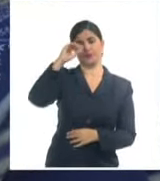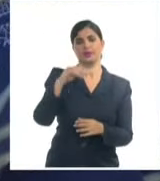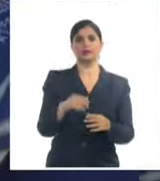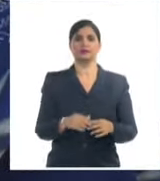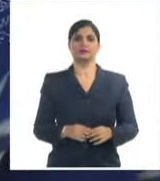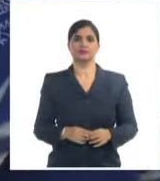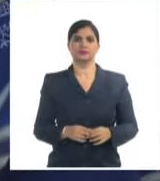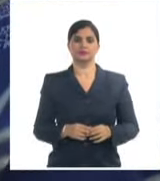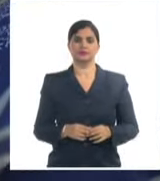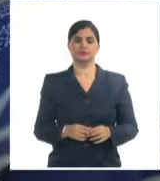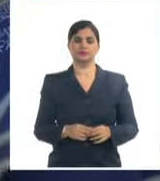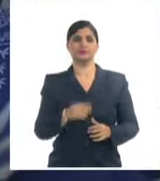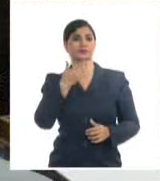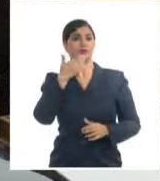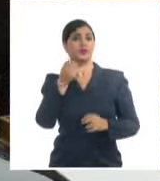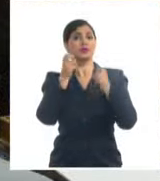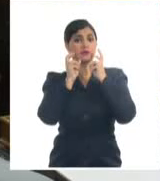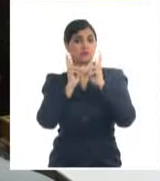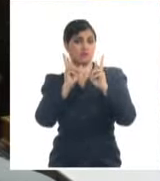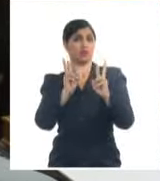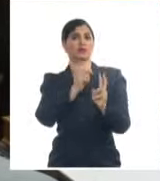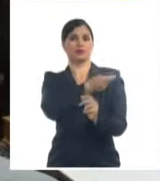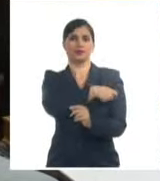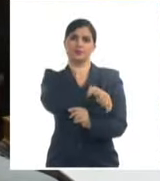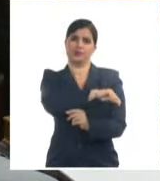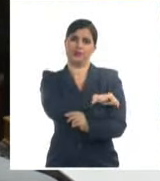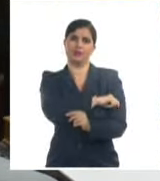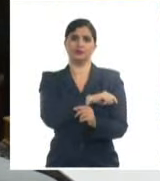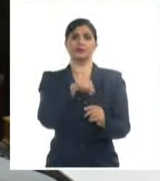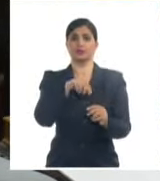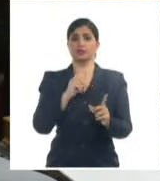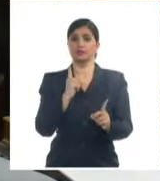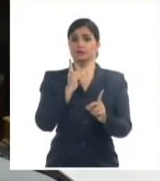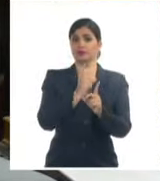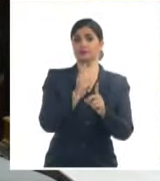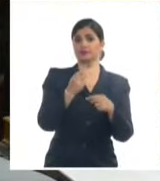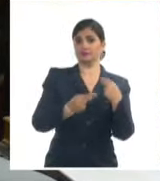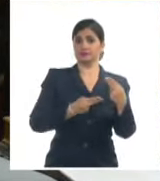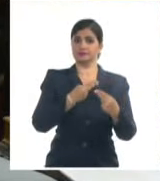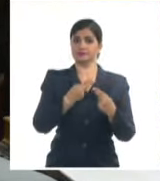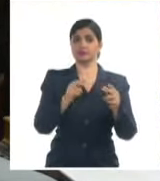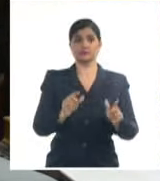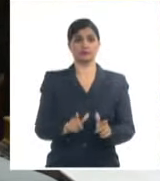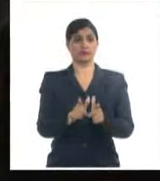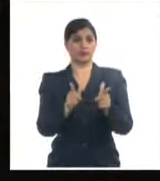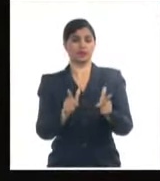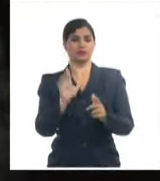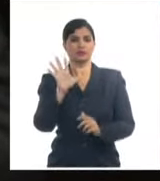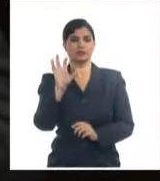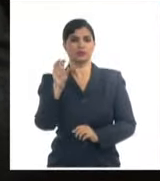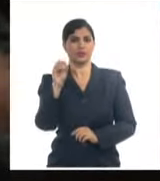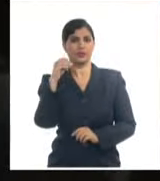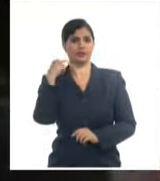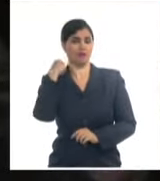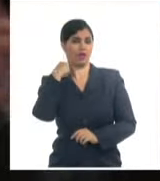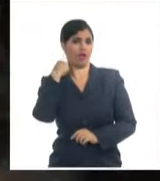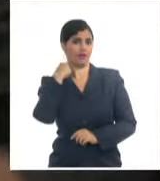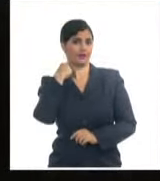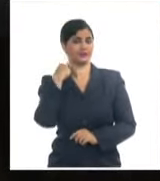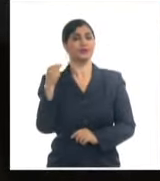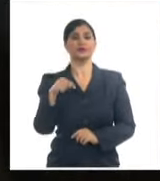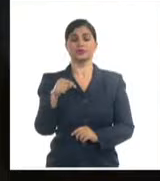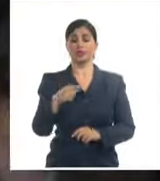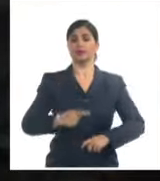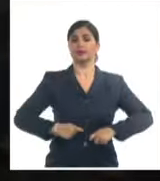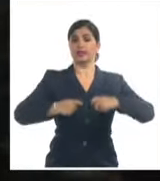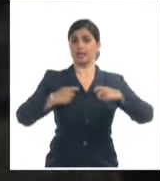mejorar la vida de las personas, la vida de los pueblos. Este encuentro se realiza en ocasión del aniversario 50 de la adopción de la